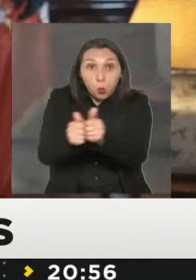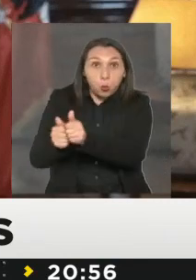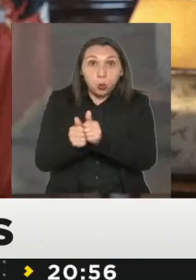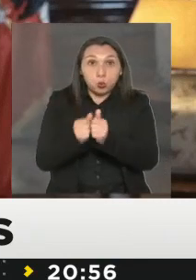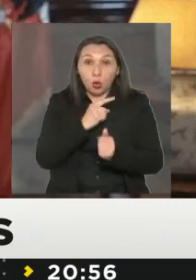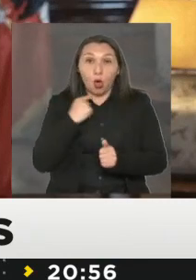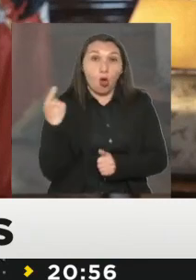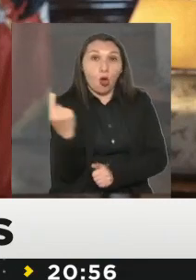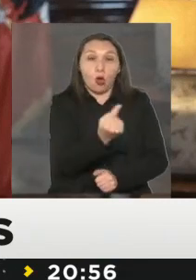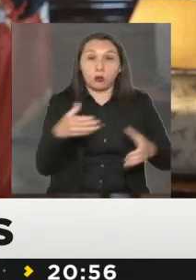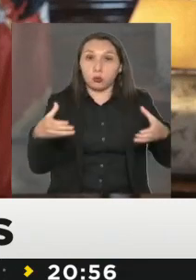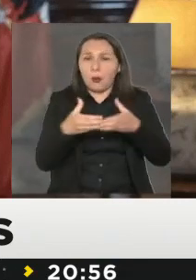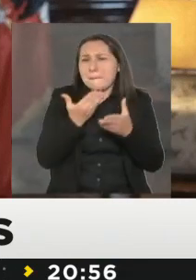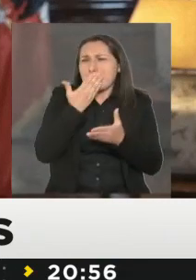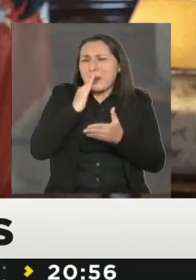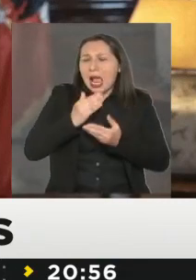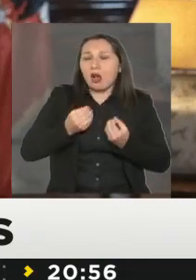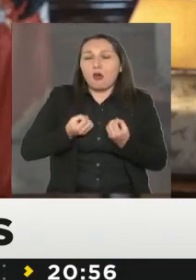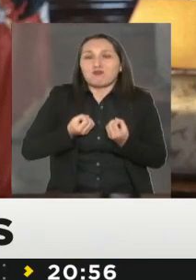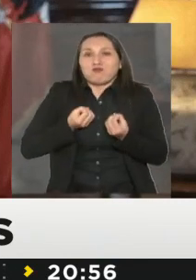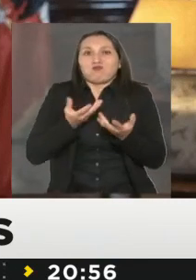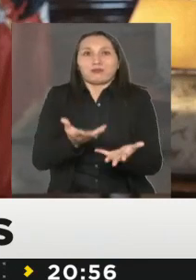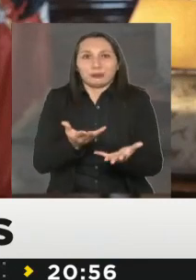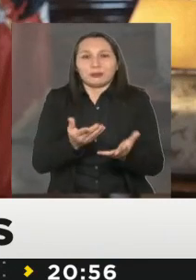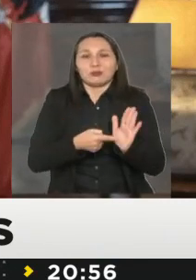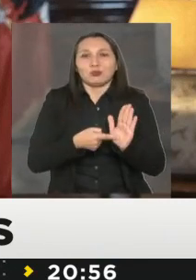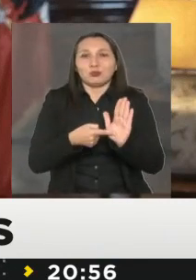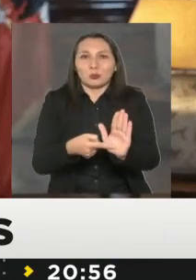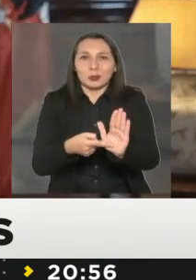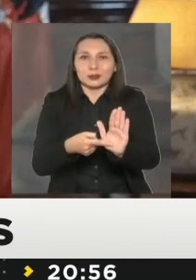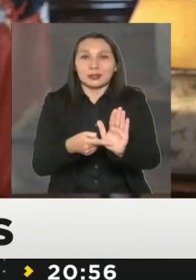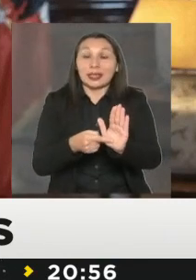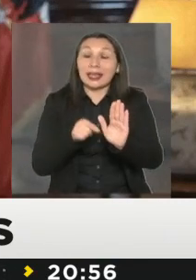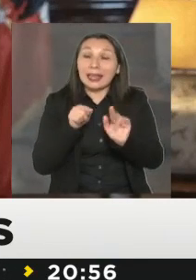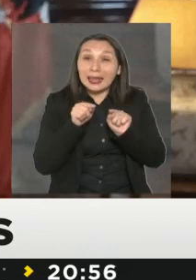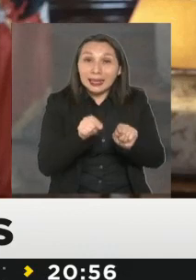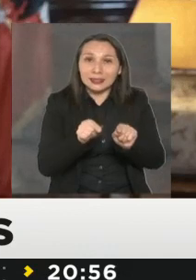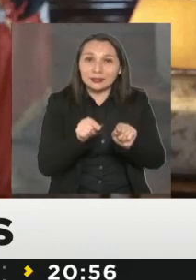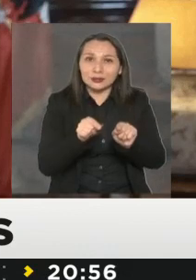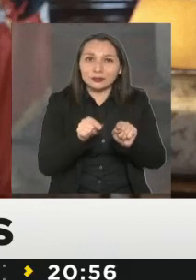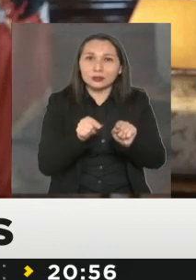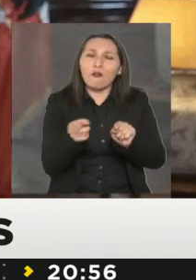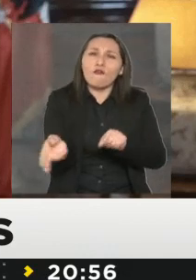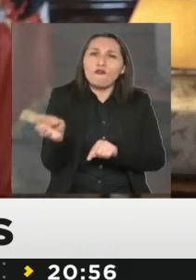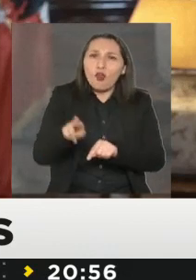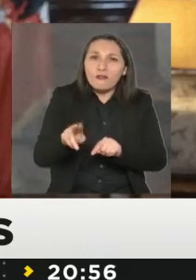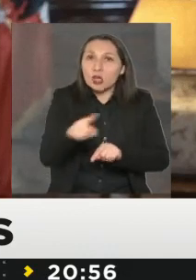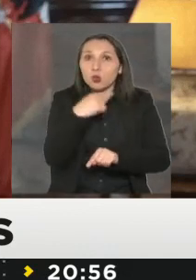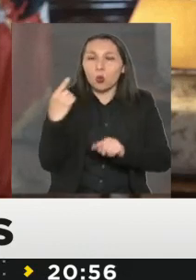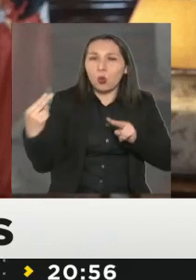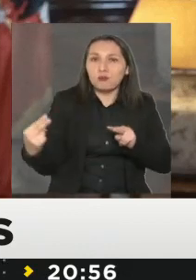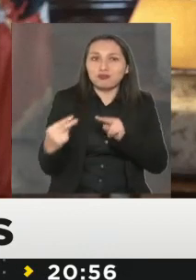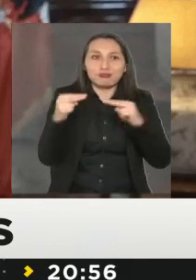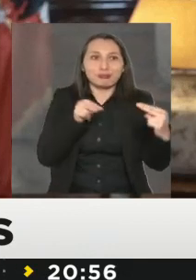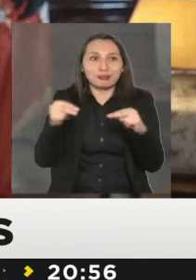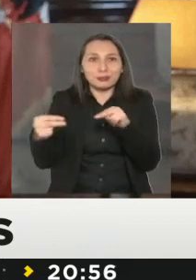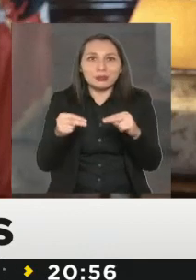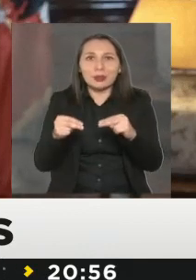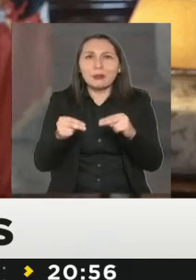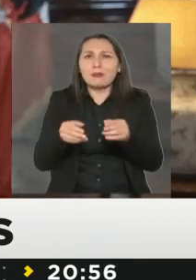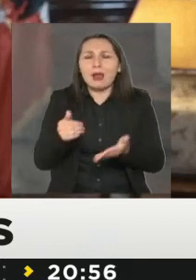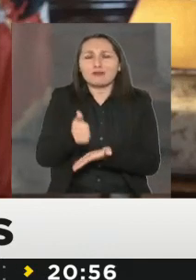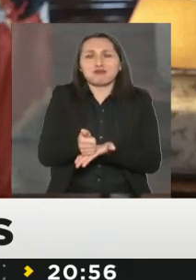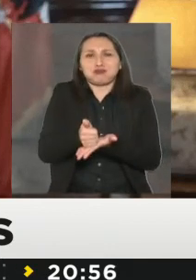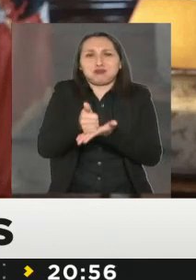cuando sacamos lo mejor de nosotros mismos a eso a volver a encontrarnos para ser grandes